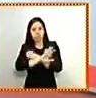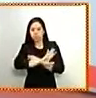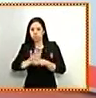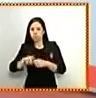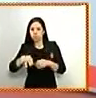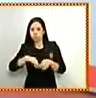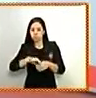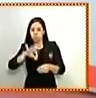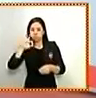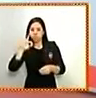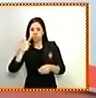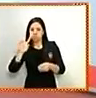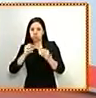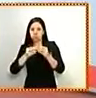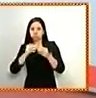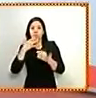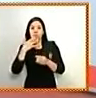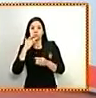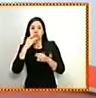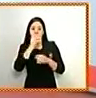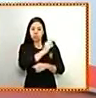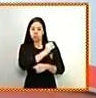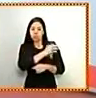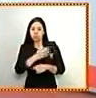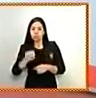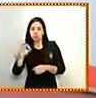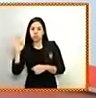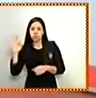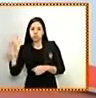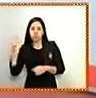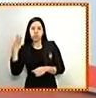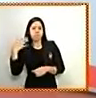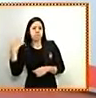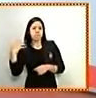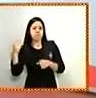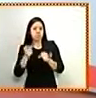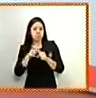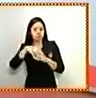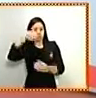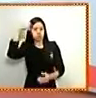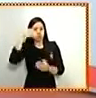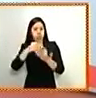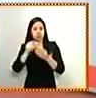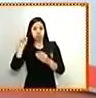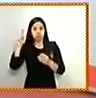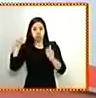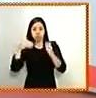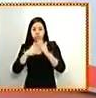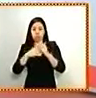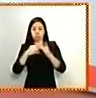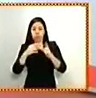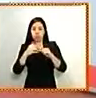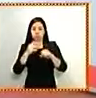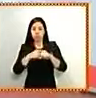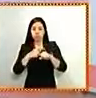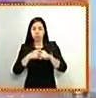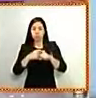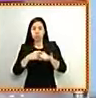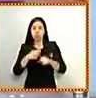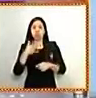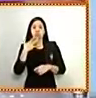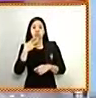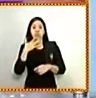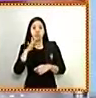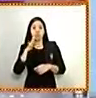favoritos del 00 al 99 y así es fácil multiplicar tu dinero hasta 1000 veces. Así que muchas, vamos a conocer nuestro primer dígito y este